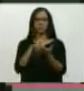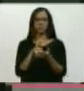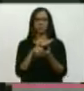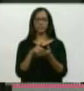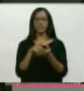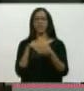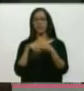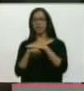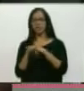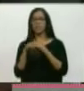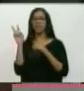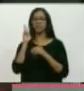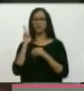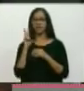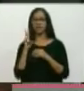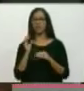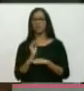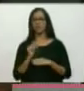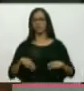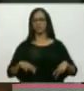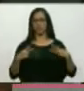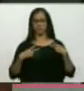su vida. Escúchese bien.